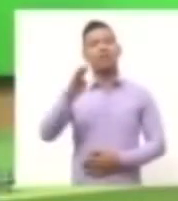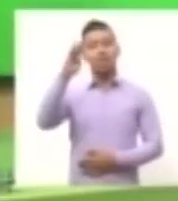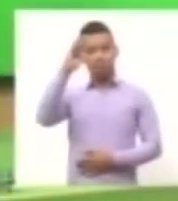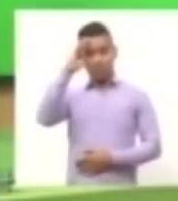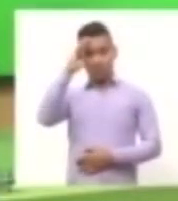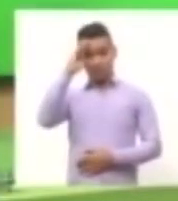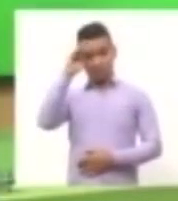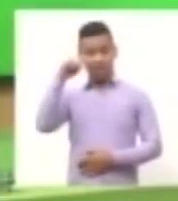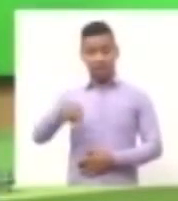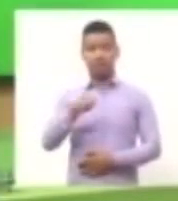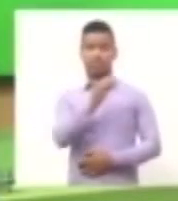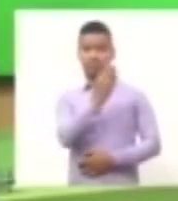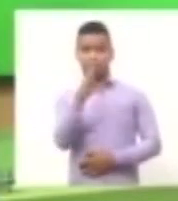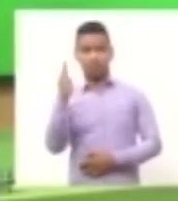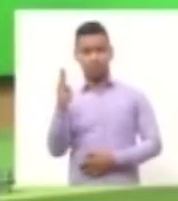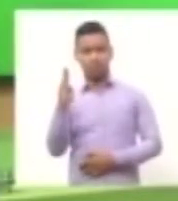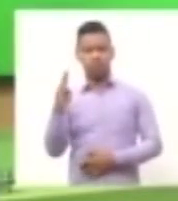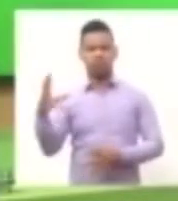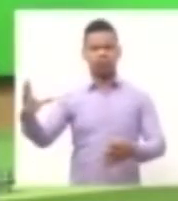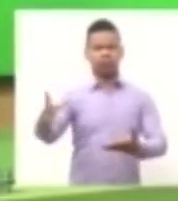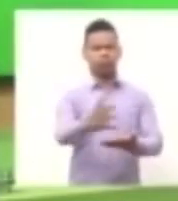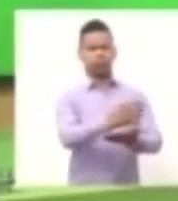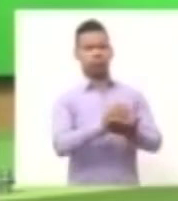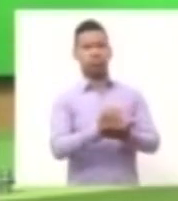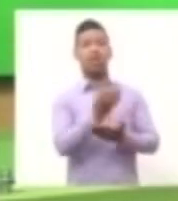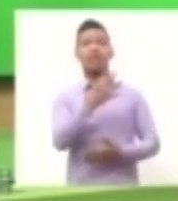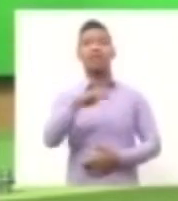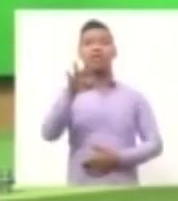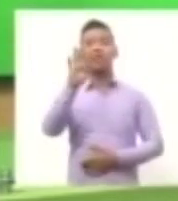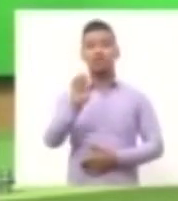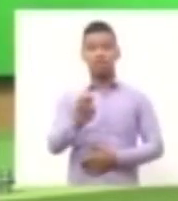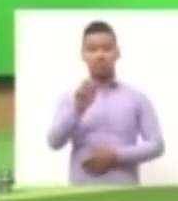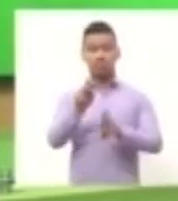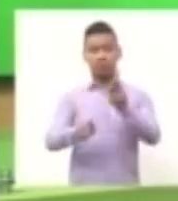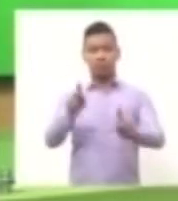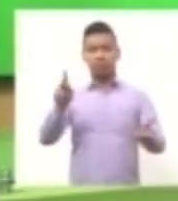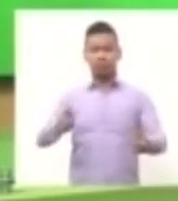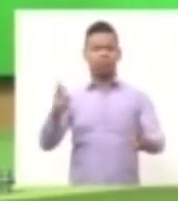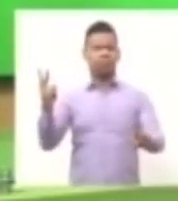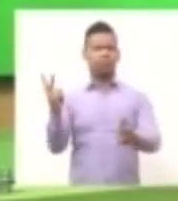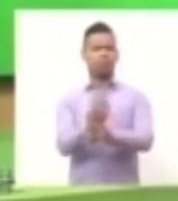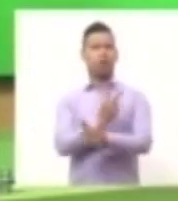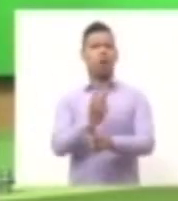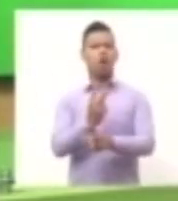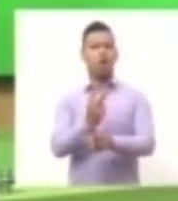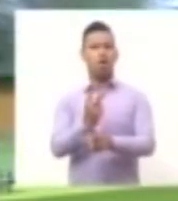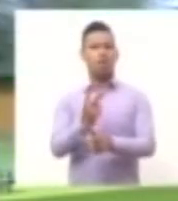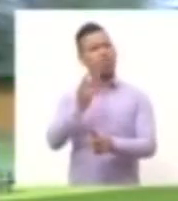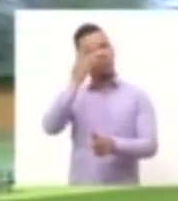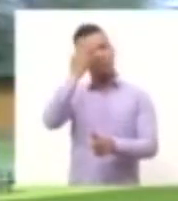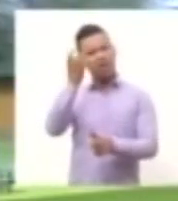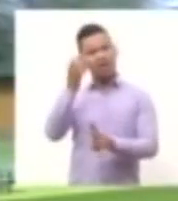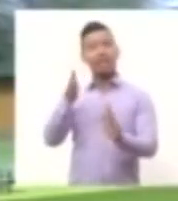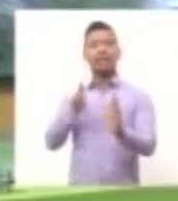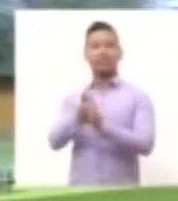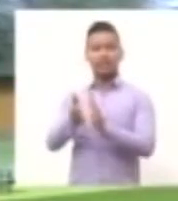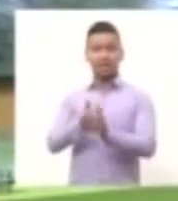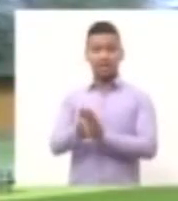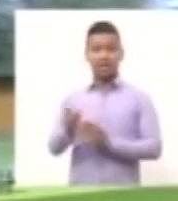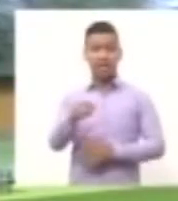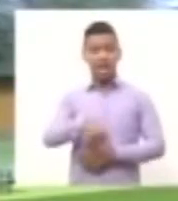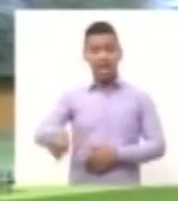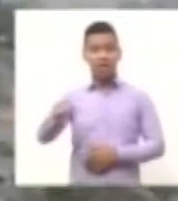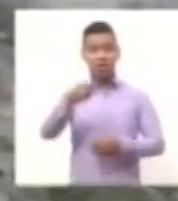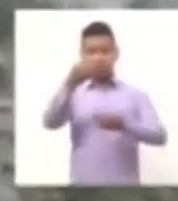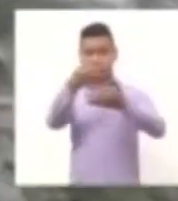Barranquilla capturó a 19 delincuentes señalados de varios hurtos y homicidios en el área metropolitana y anunciaron el cartel de los 20 más